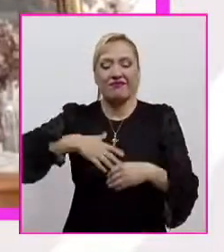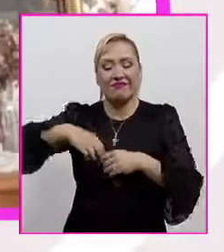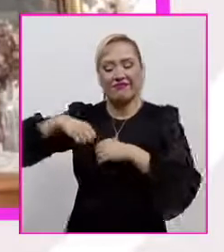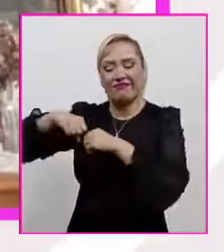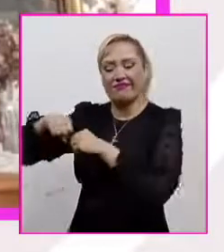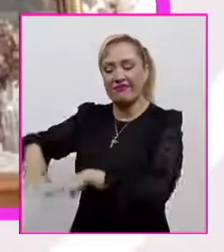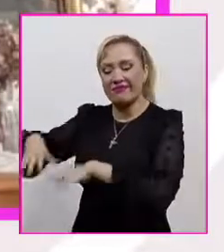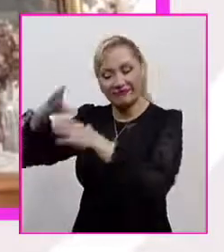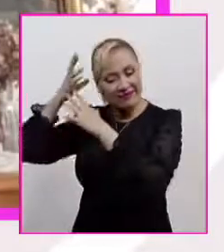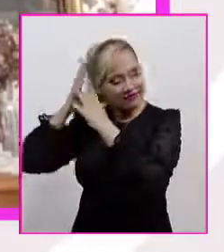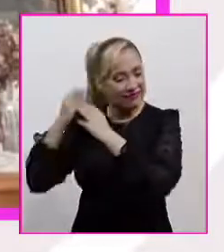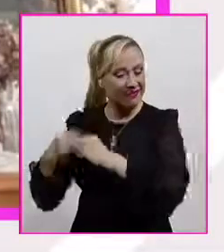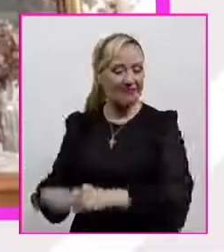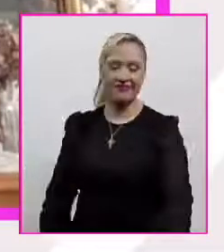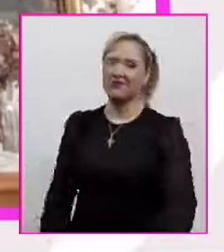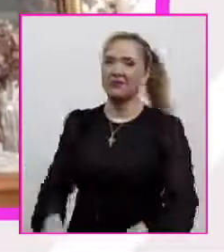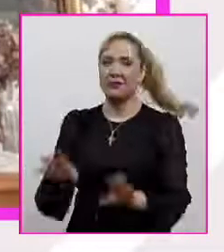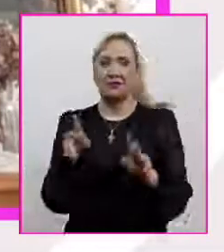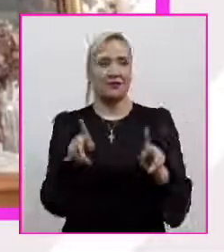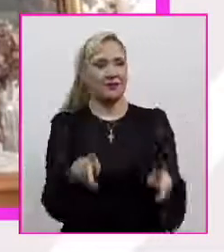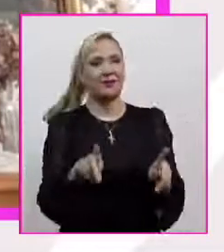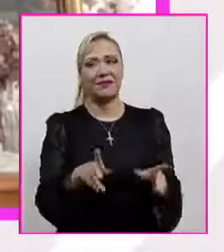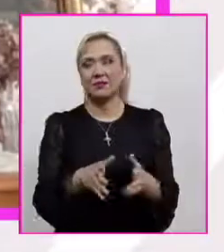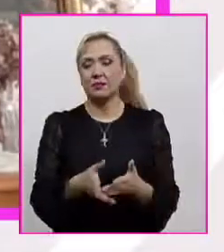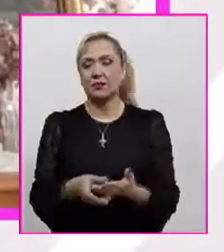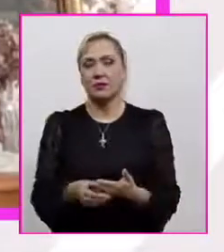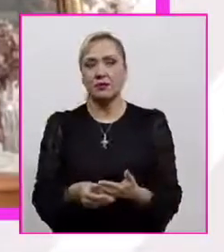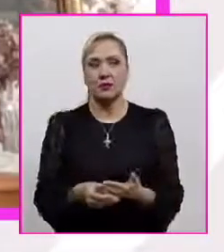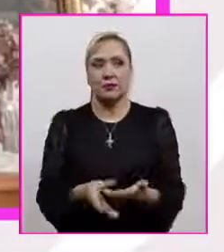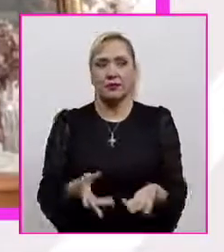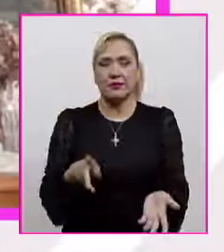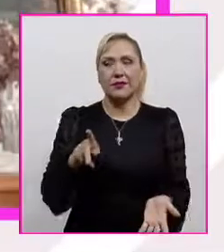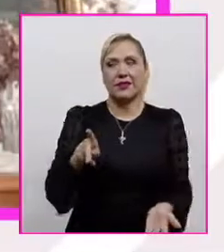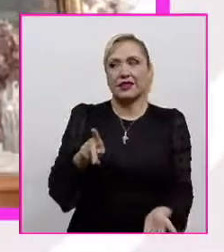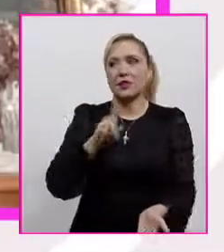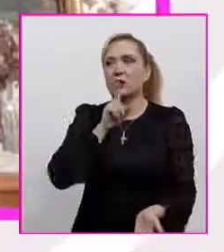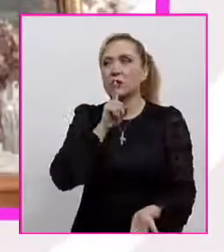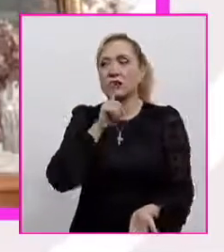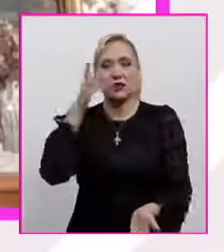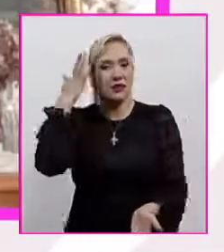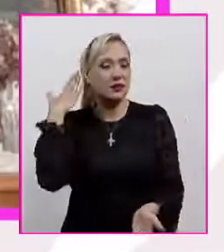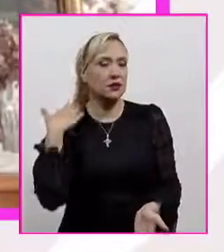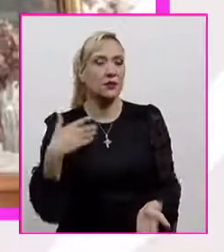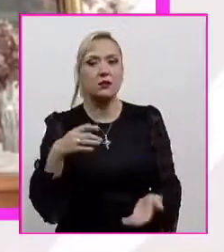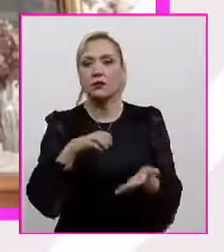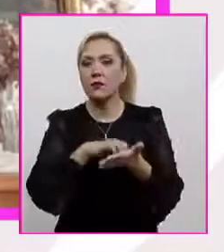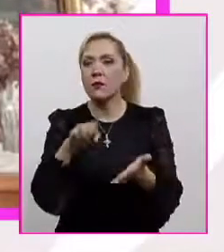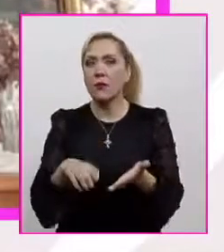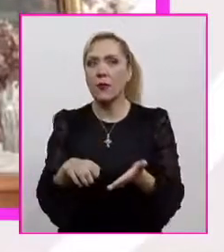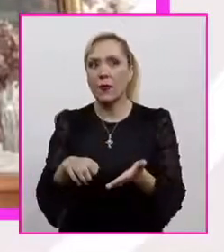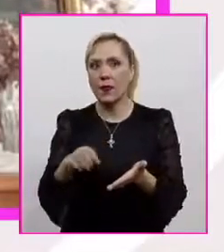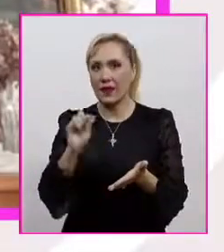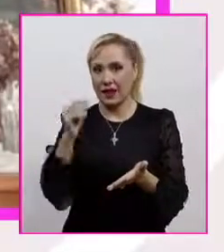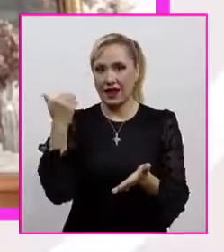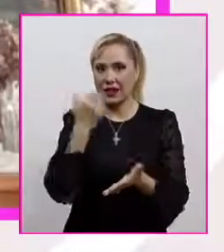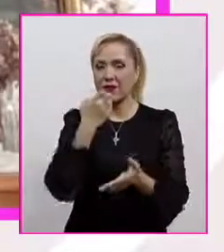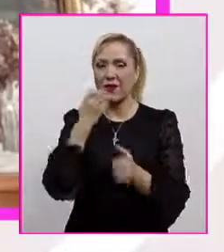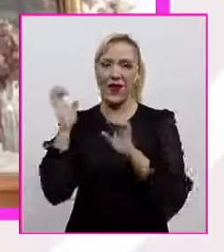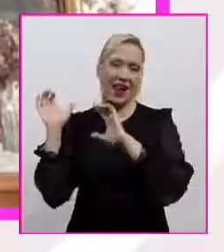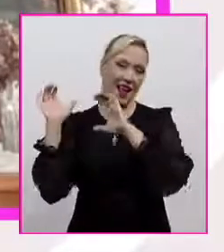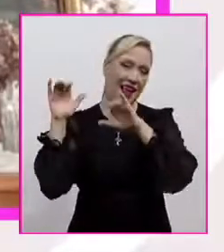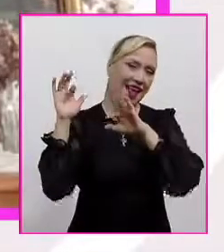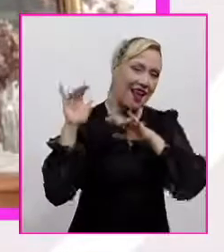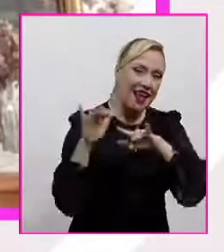tema migratorio, pero sí quería yo destacarlo porque salió ahora que entraron a clases los niños y las niñas